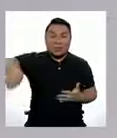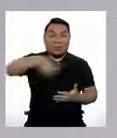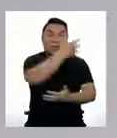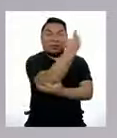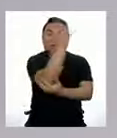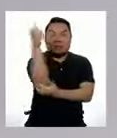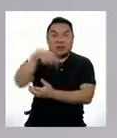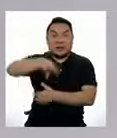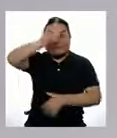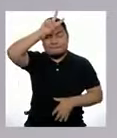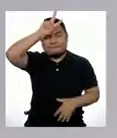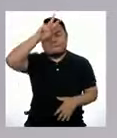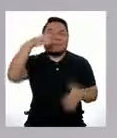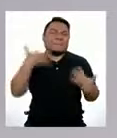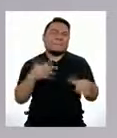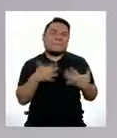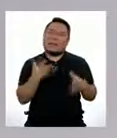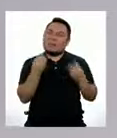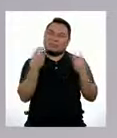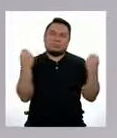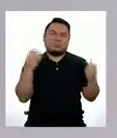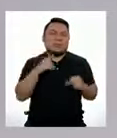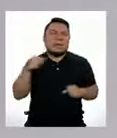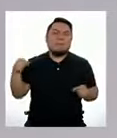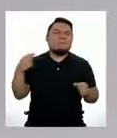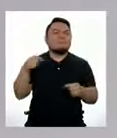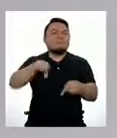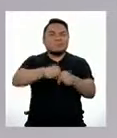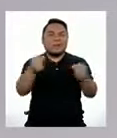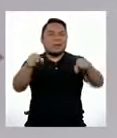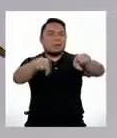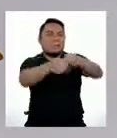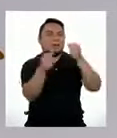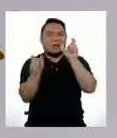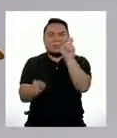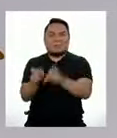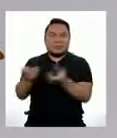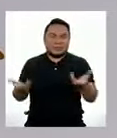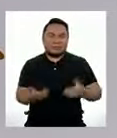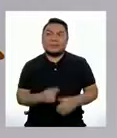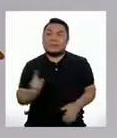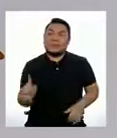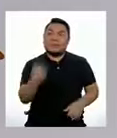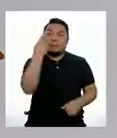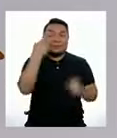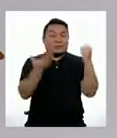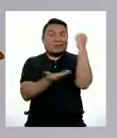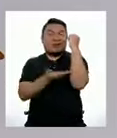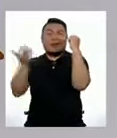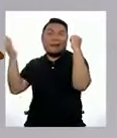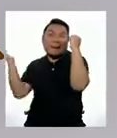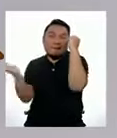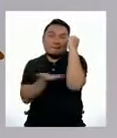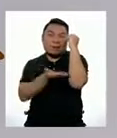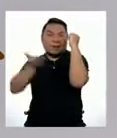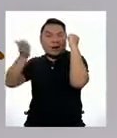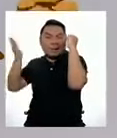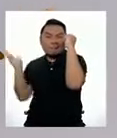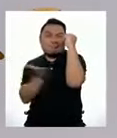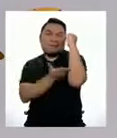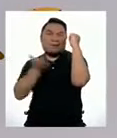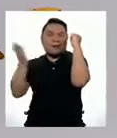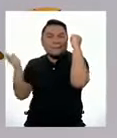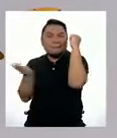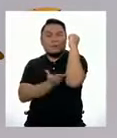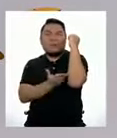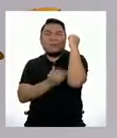bosques sufren permanentes acciones dañinas del ser humano. Entre las principales se encuentra la agricultura de roza y quema,